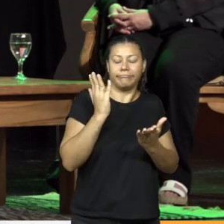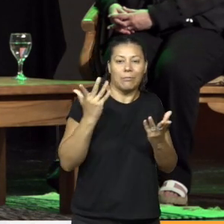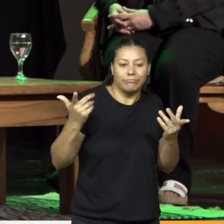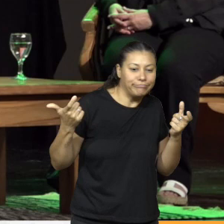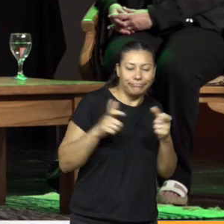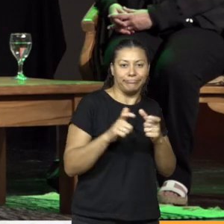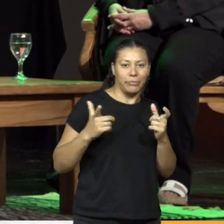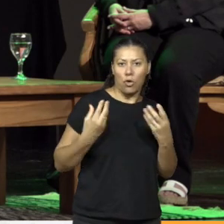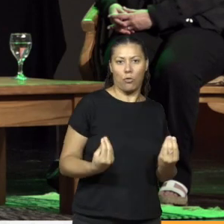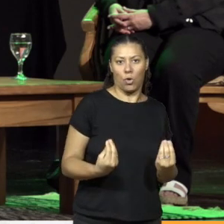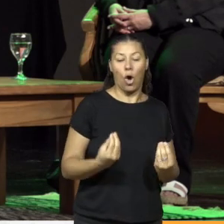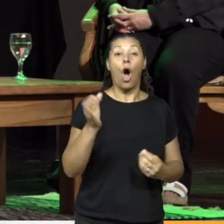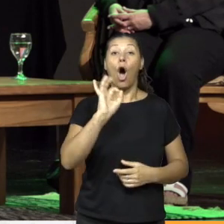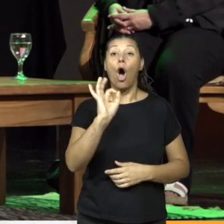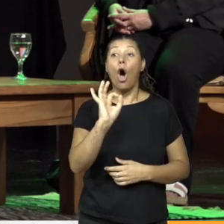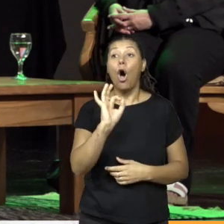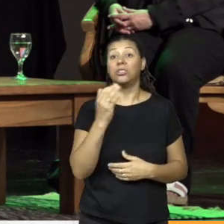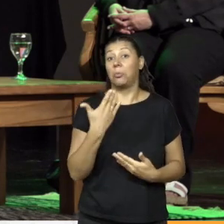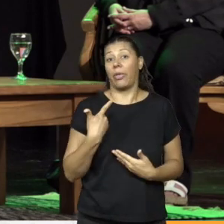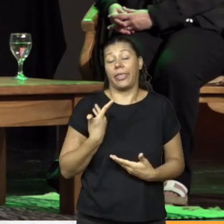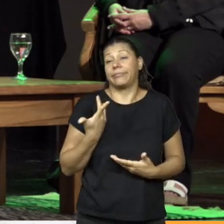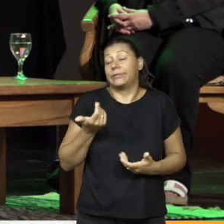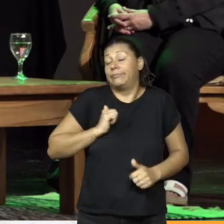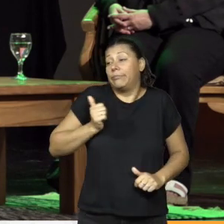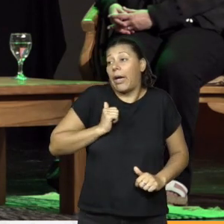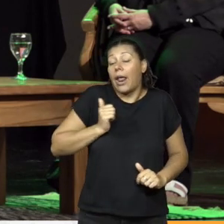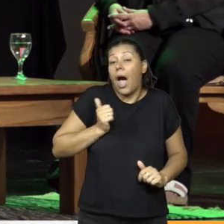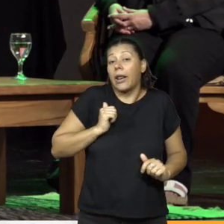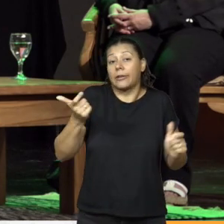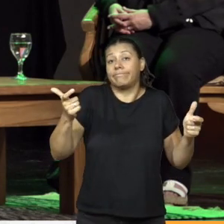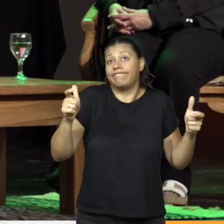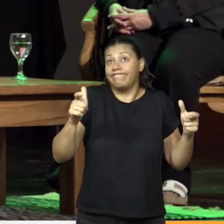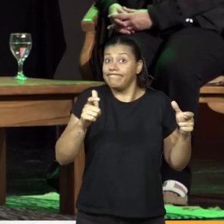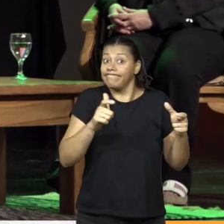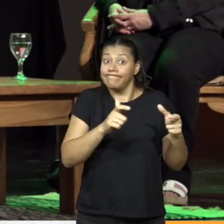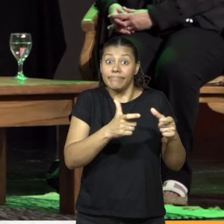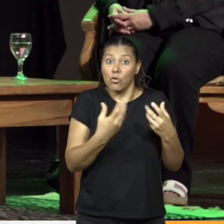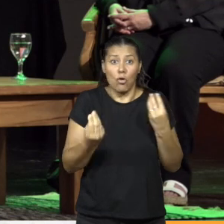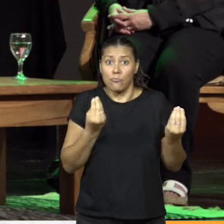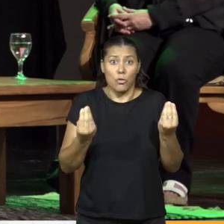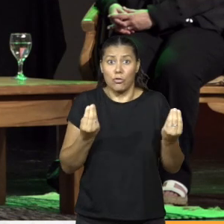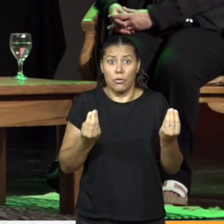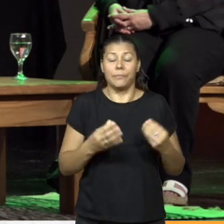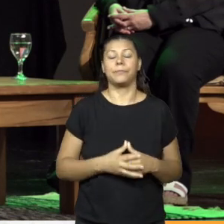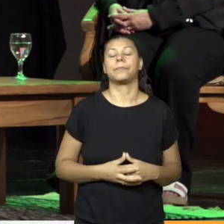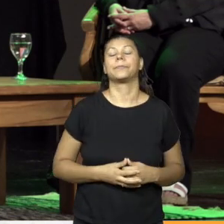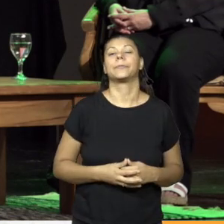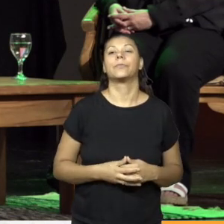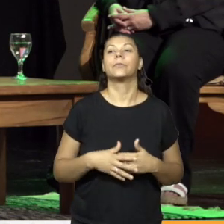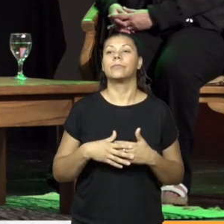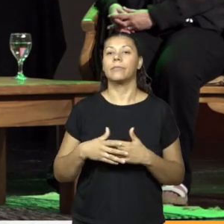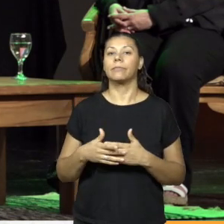se vaya, porque es una de las cuestiones que más nos han preguntado en el último evento que tuvimos. Bueno,